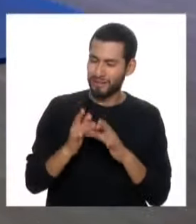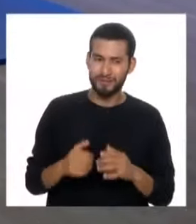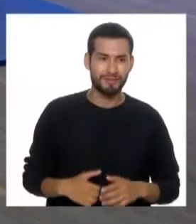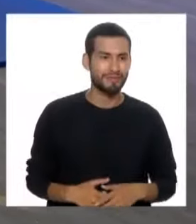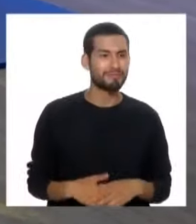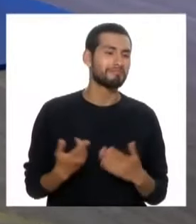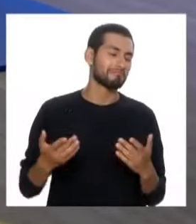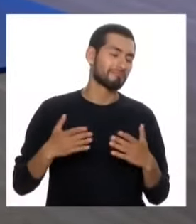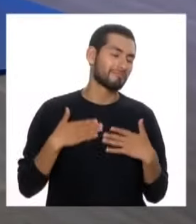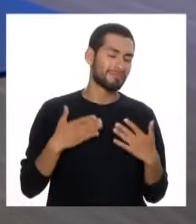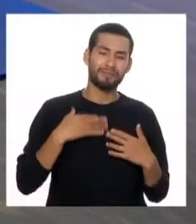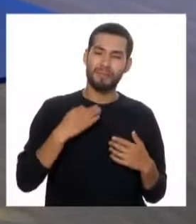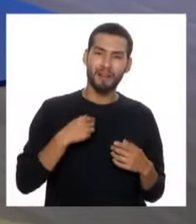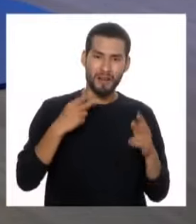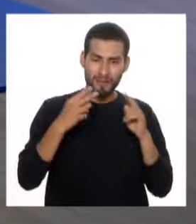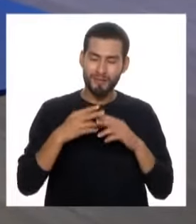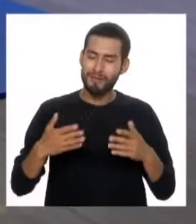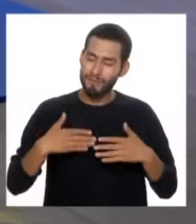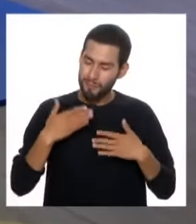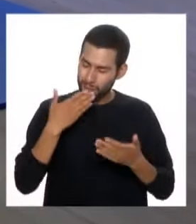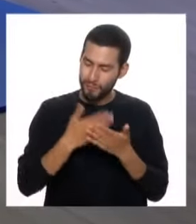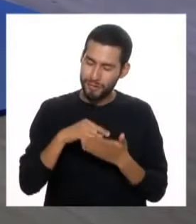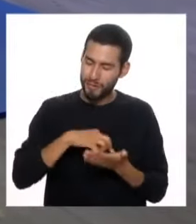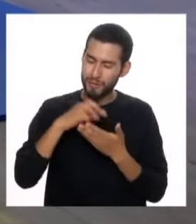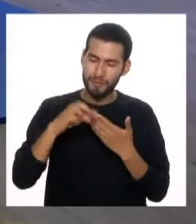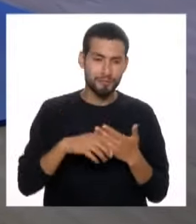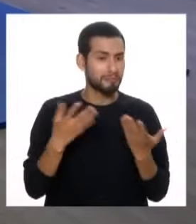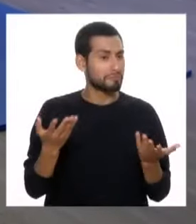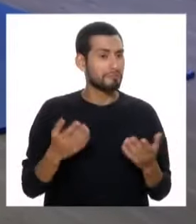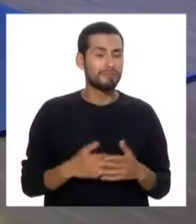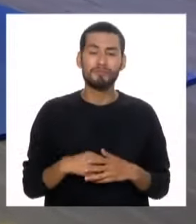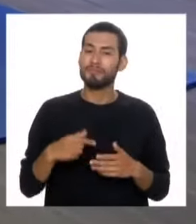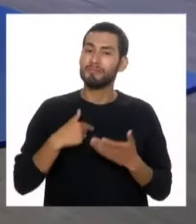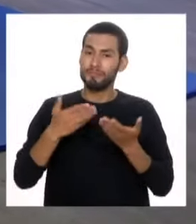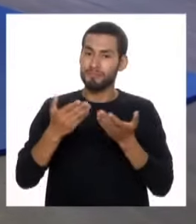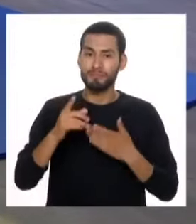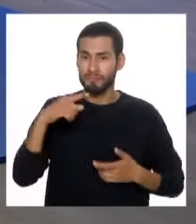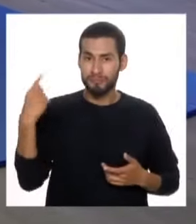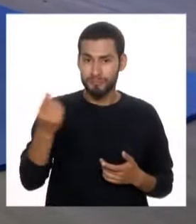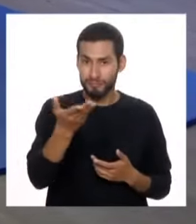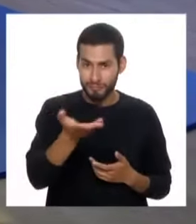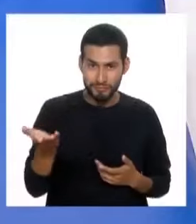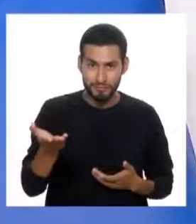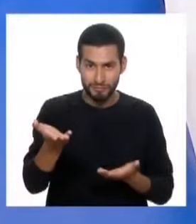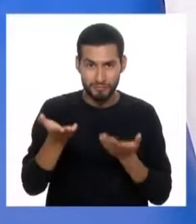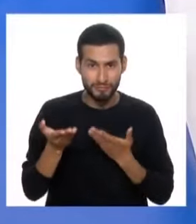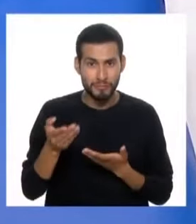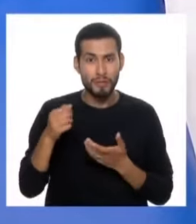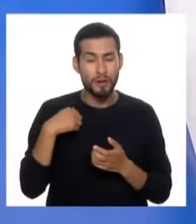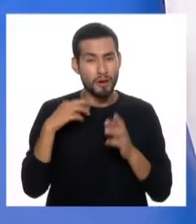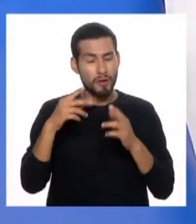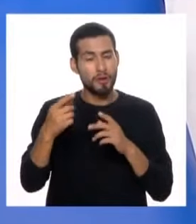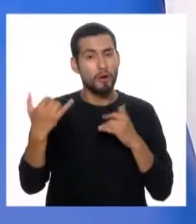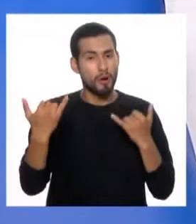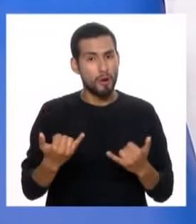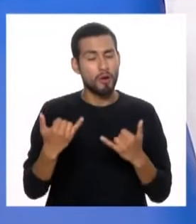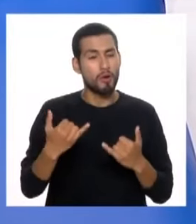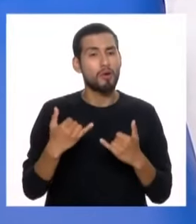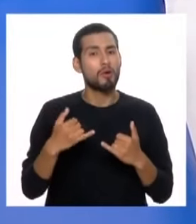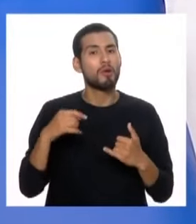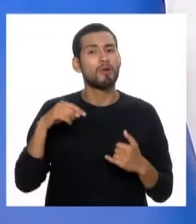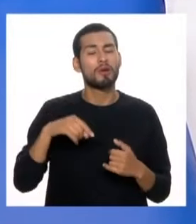Un placer como siempre verlo. Felicidades por el programa y nada, hacerles una invitación a todos. Los esperamos hoy,